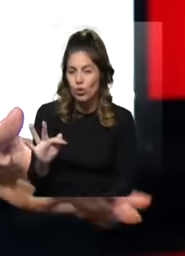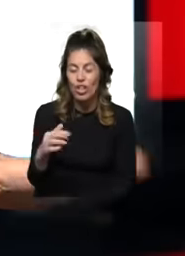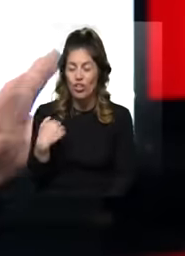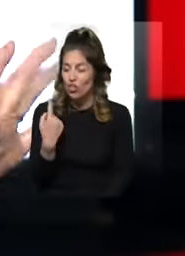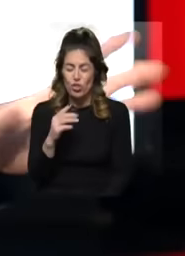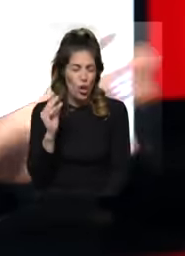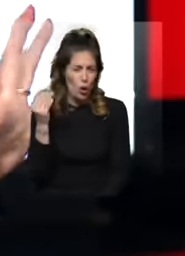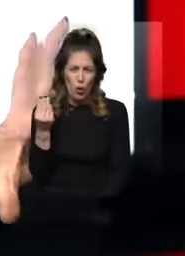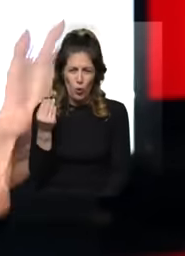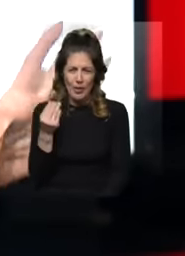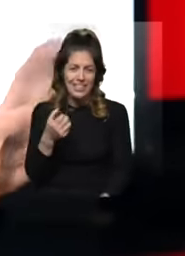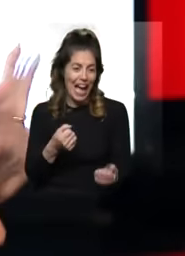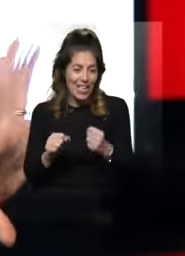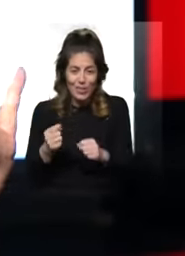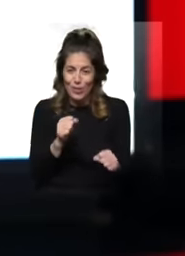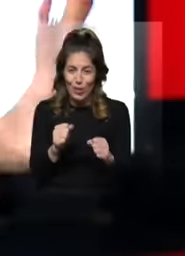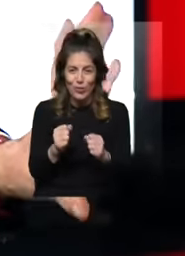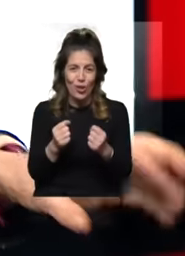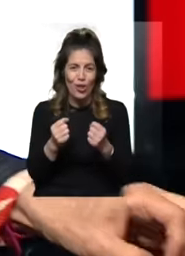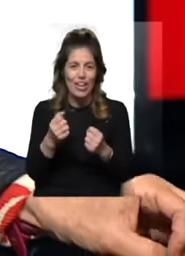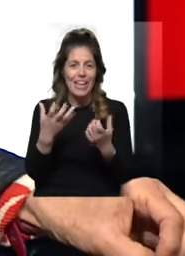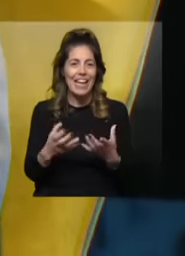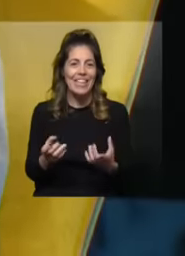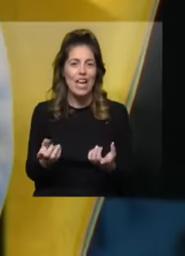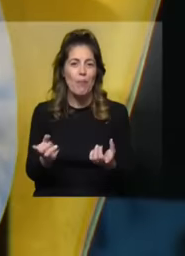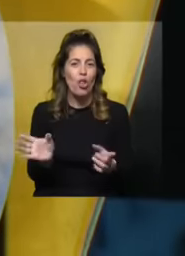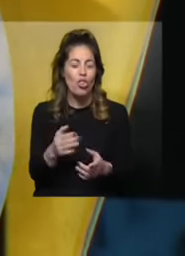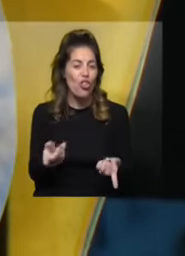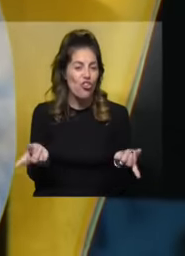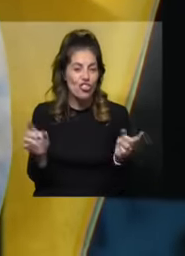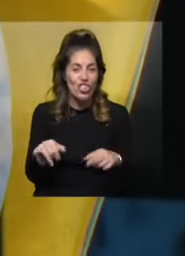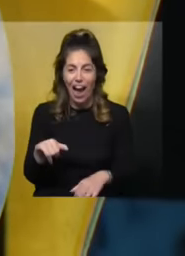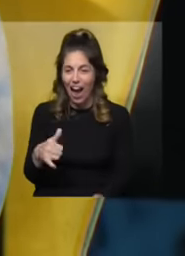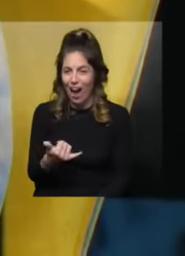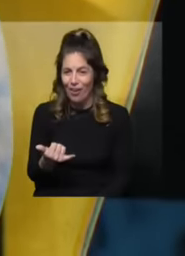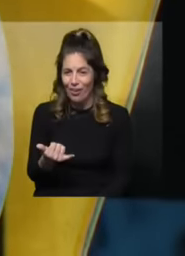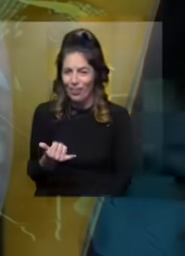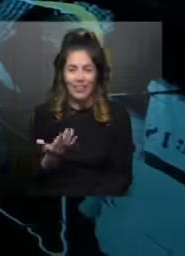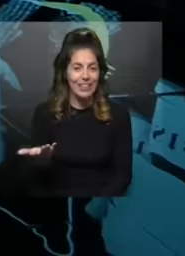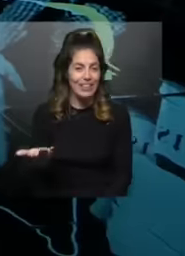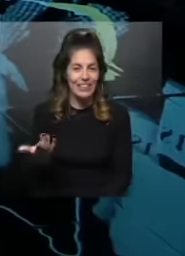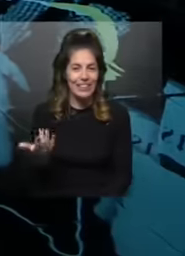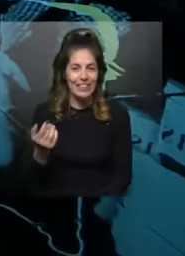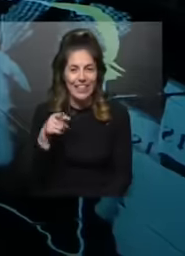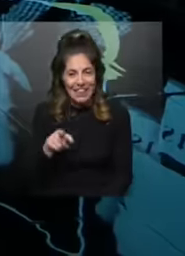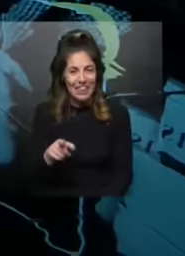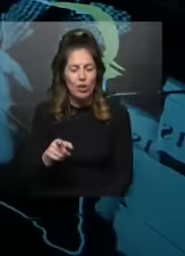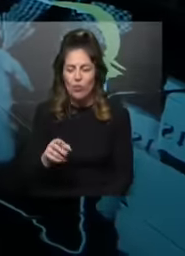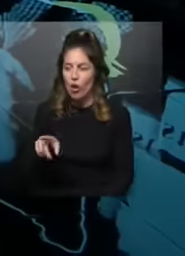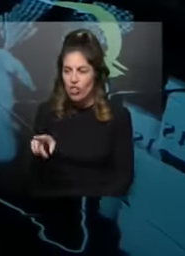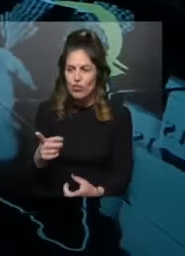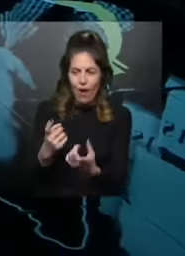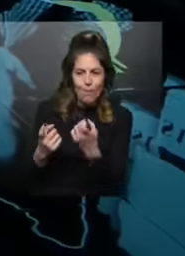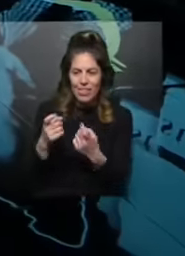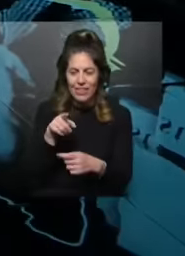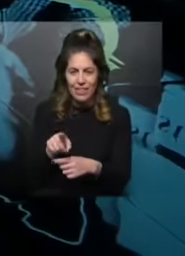jóvenes, ansiosos, apurados, queríamos todo ya. A la vuelta de la esquina. Sí, ya. Y después, al